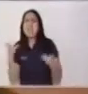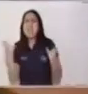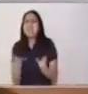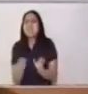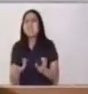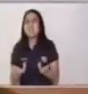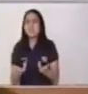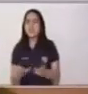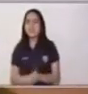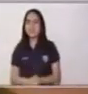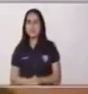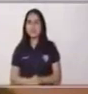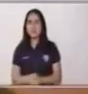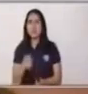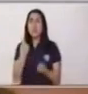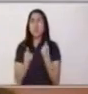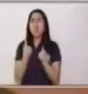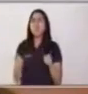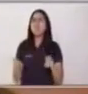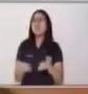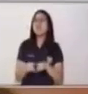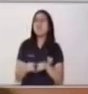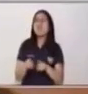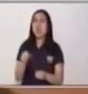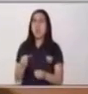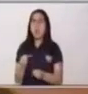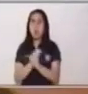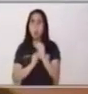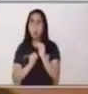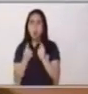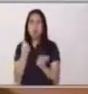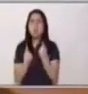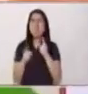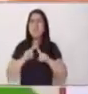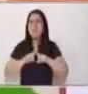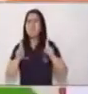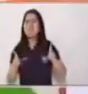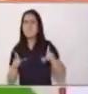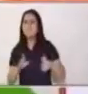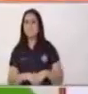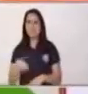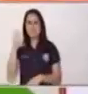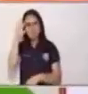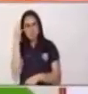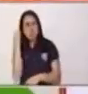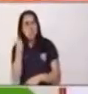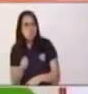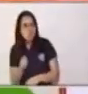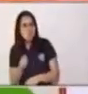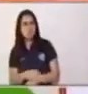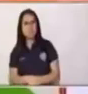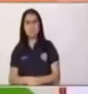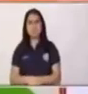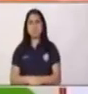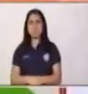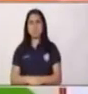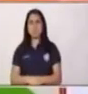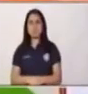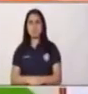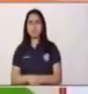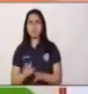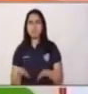diferencia? ¿Cuál es el motivo? ¿Qué relación habrá? ¿Qué pasaría antes